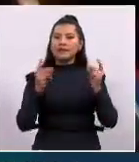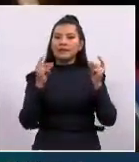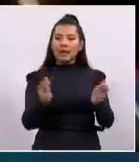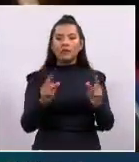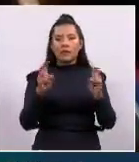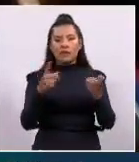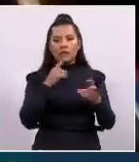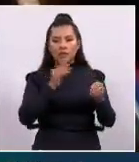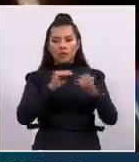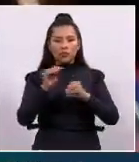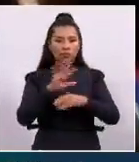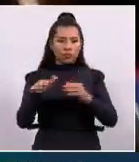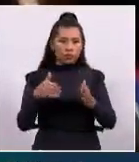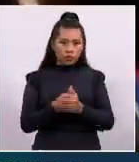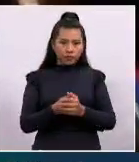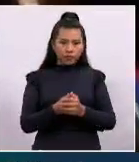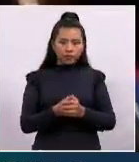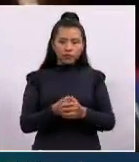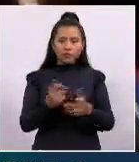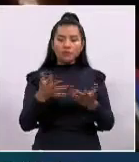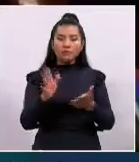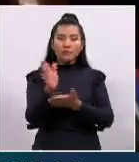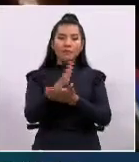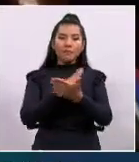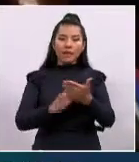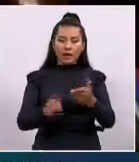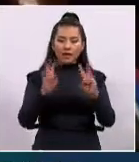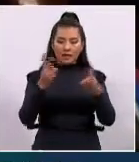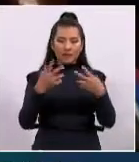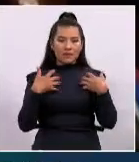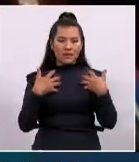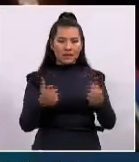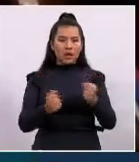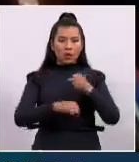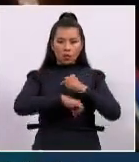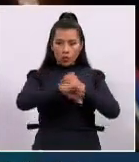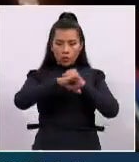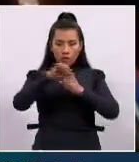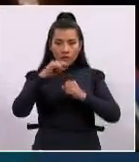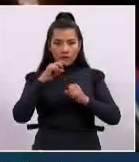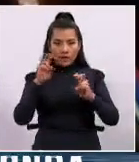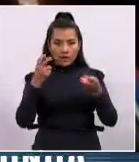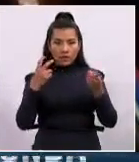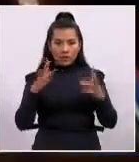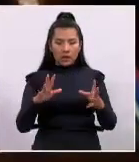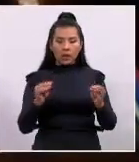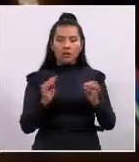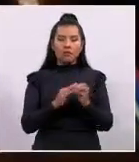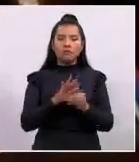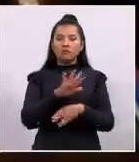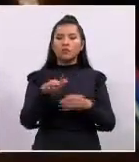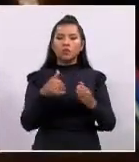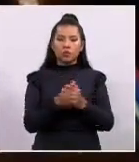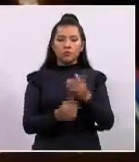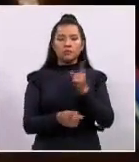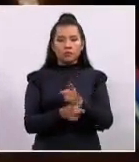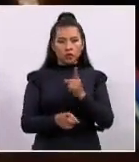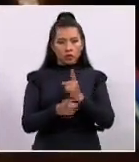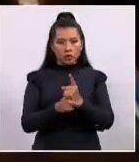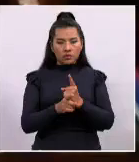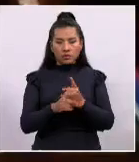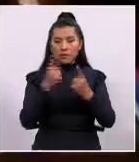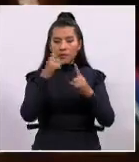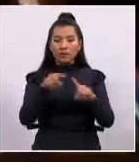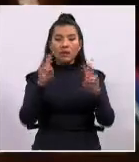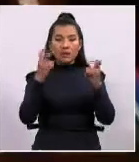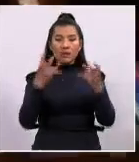como parte de la política de salud pública en términos del confinamiento. Hubo, obviamente, para efectos